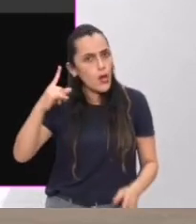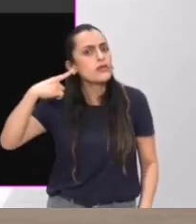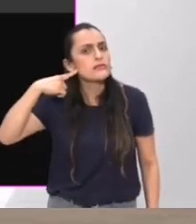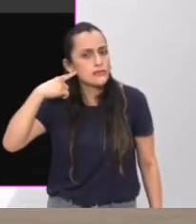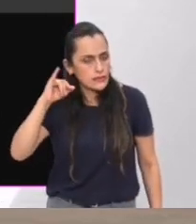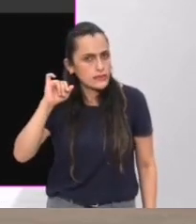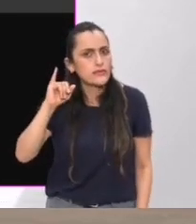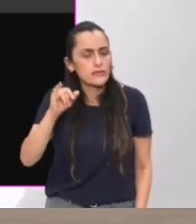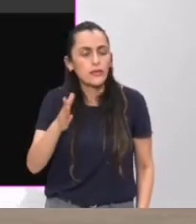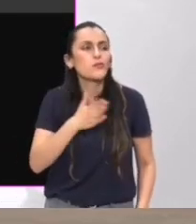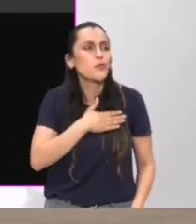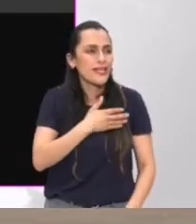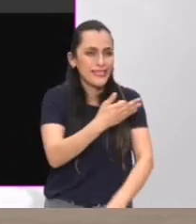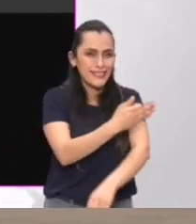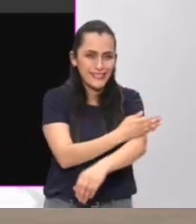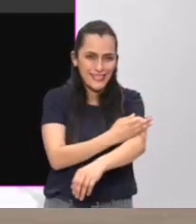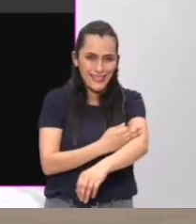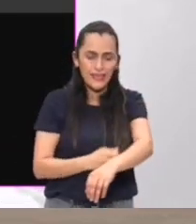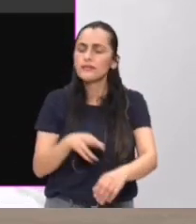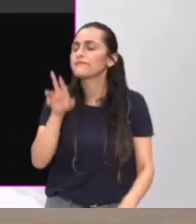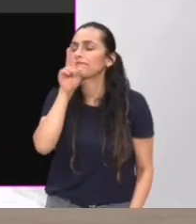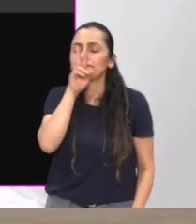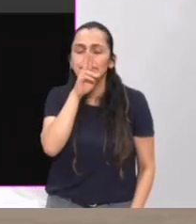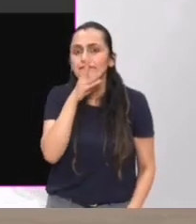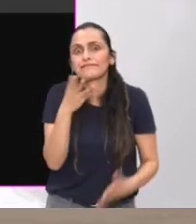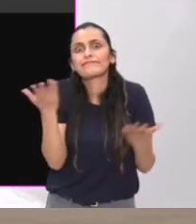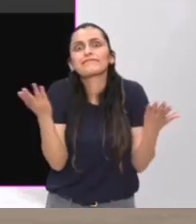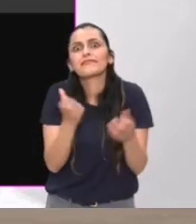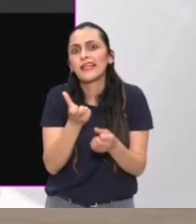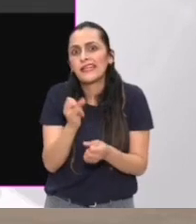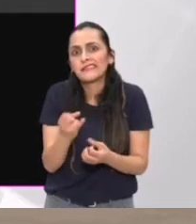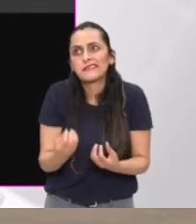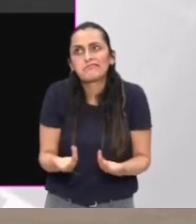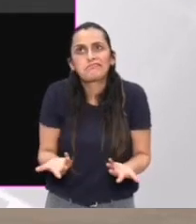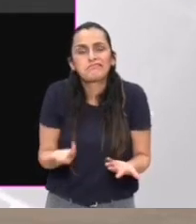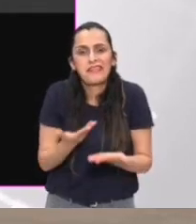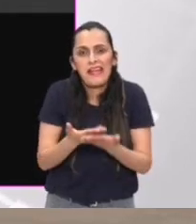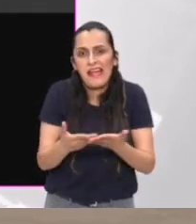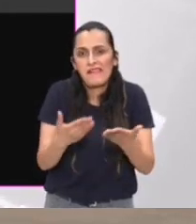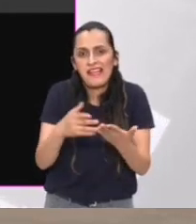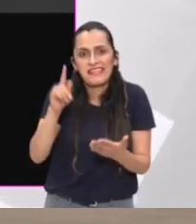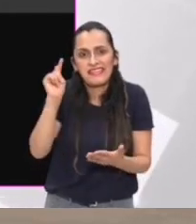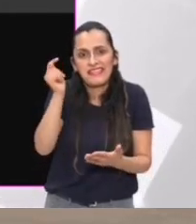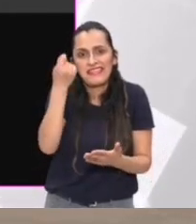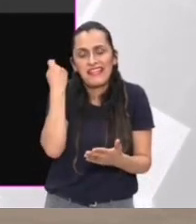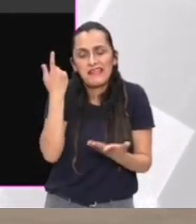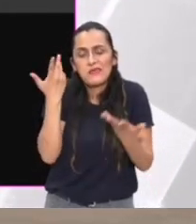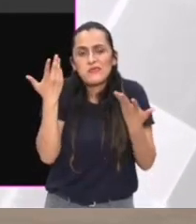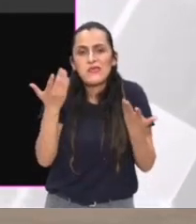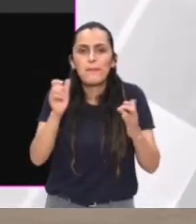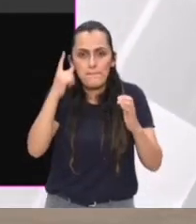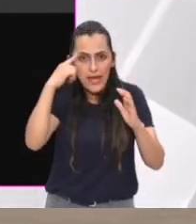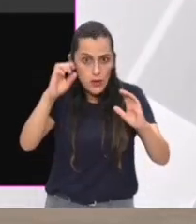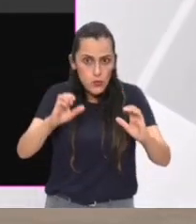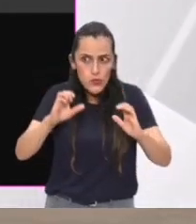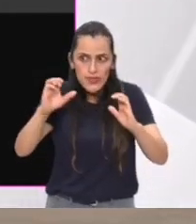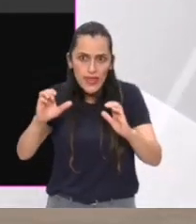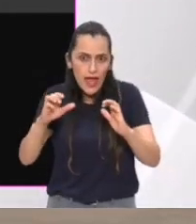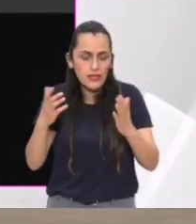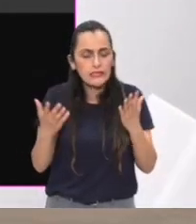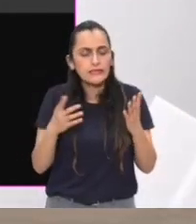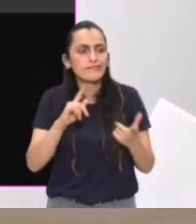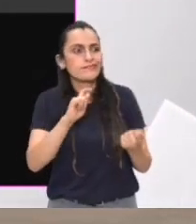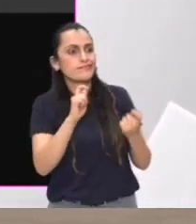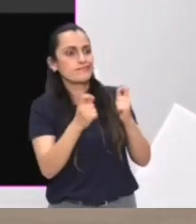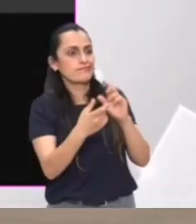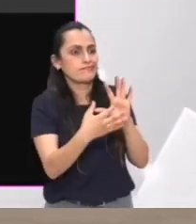escuchando. ¿Qué tal? Muy buenas tardes. No se preocupe, es parte de la nueva normalidad y los esfuerzos por mantener las medidas sanitarias. Sí, adaptarnos a esto, ¿verdad? ¿Cómo